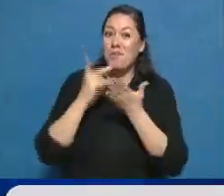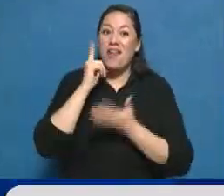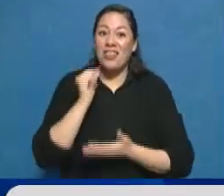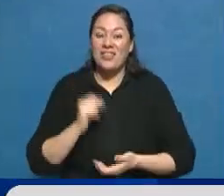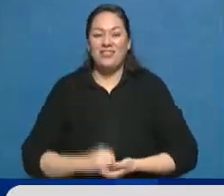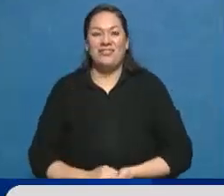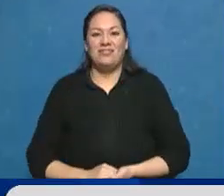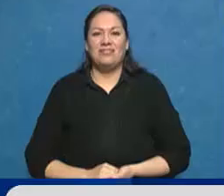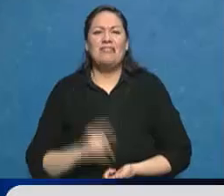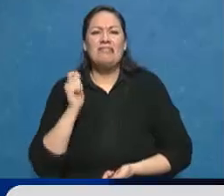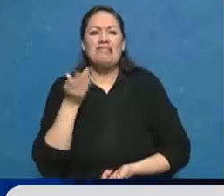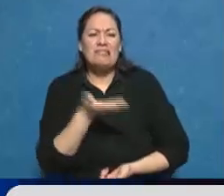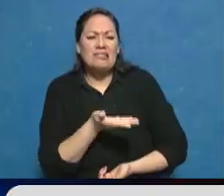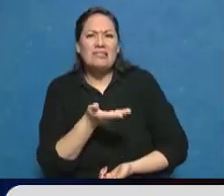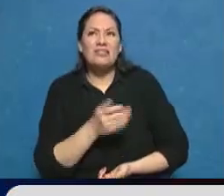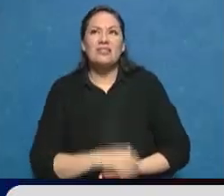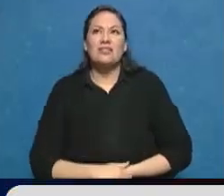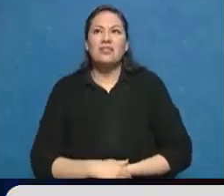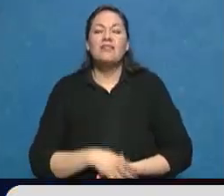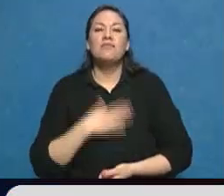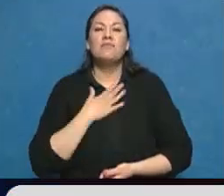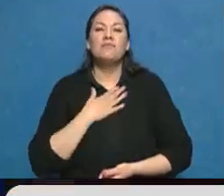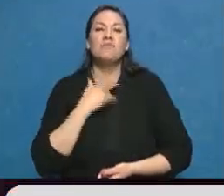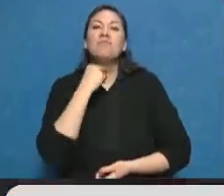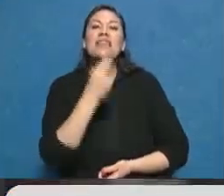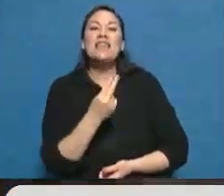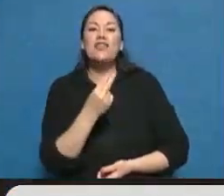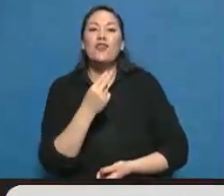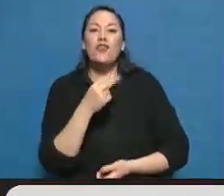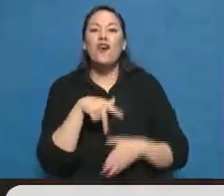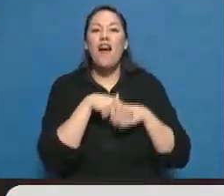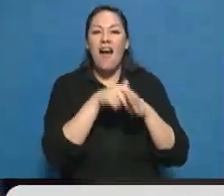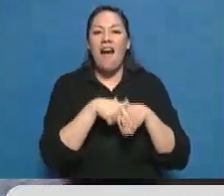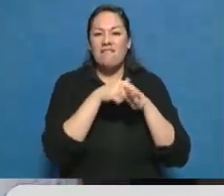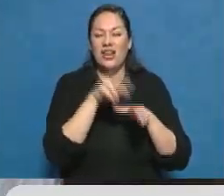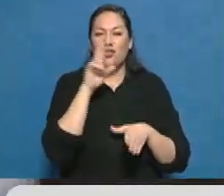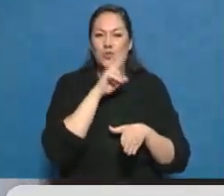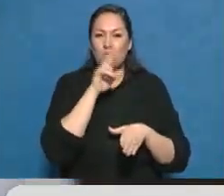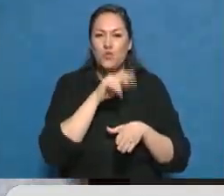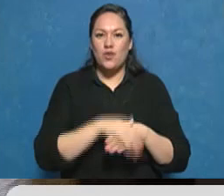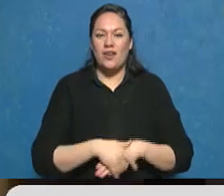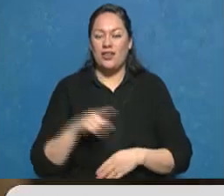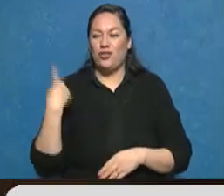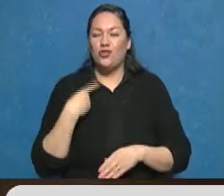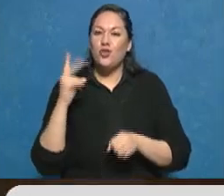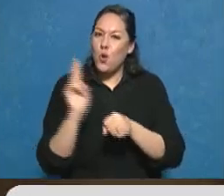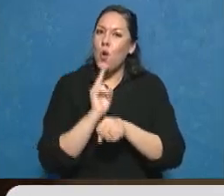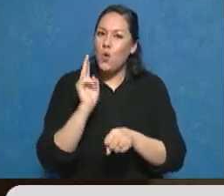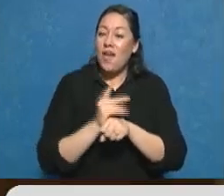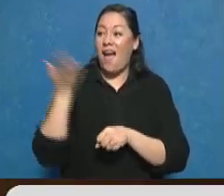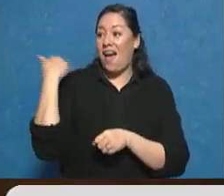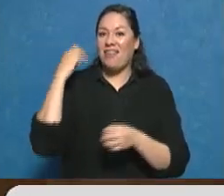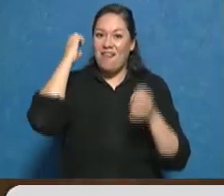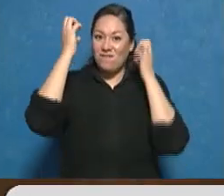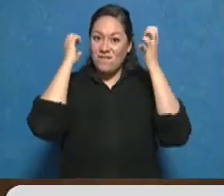cuéntenos, ¿quién está acá? Mi hijo está cuidando la yegua. ¿Cómo va a pasar? A ver. Y la estamos cuidando para que recién ya la variamos, así